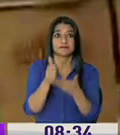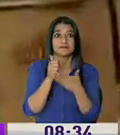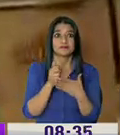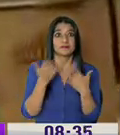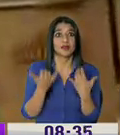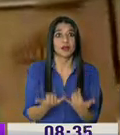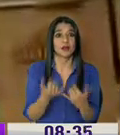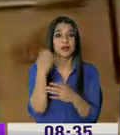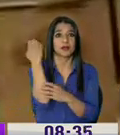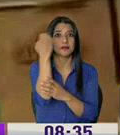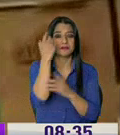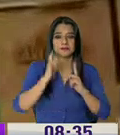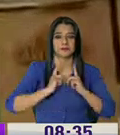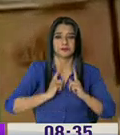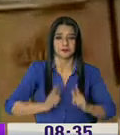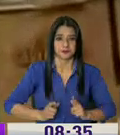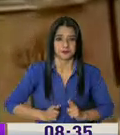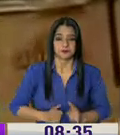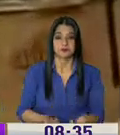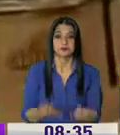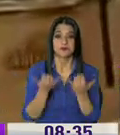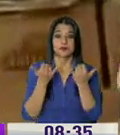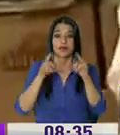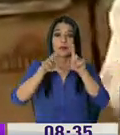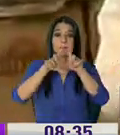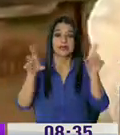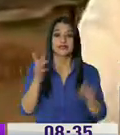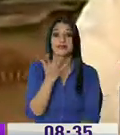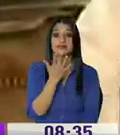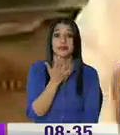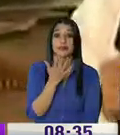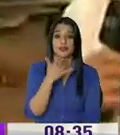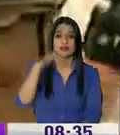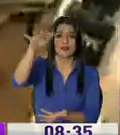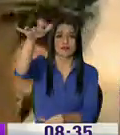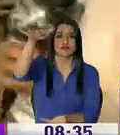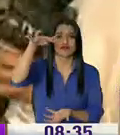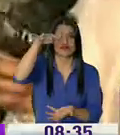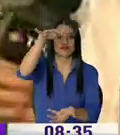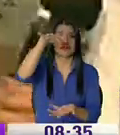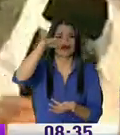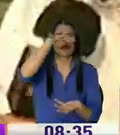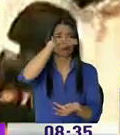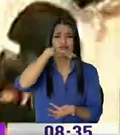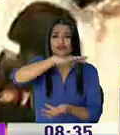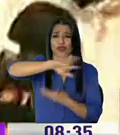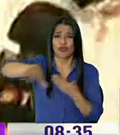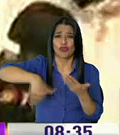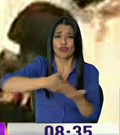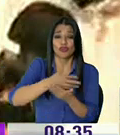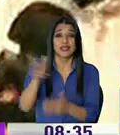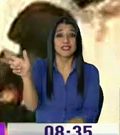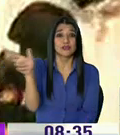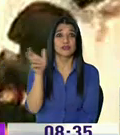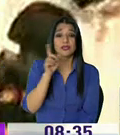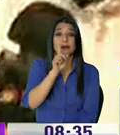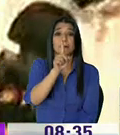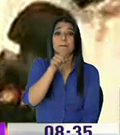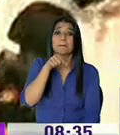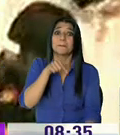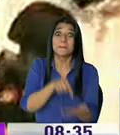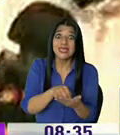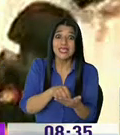esta emergencia sanitaria. Hoy La Favorita, con su donación, con su contingente, que se escucha muy bien, de